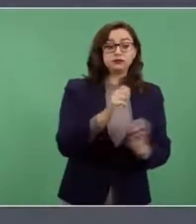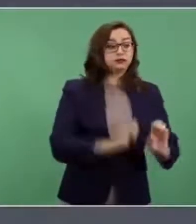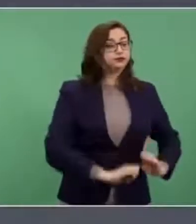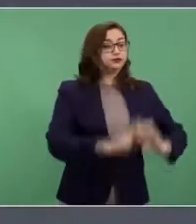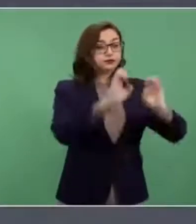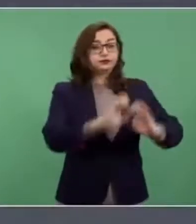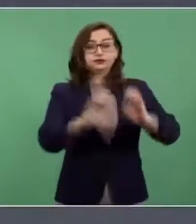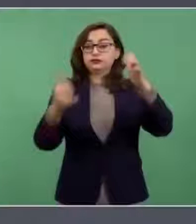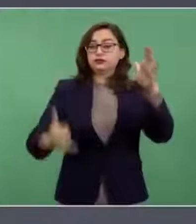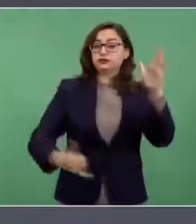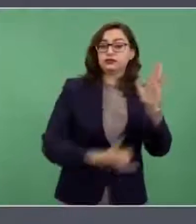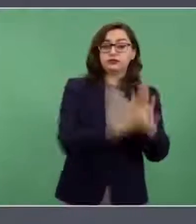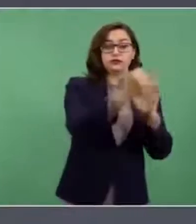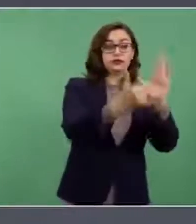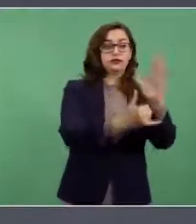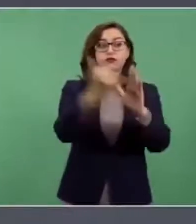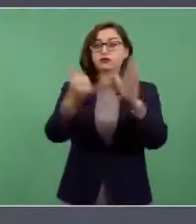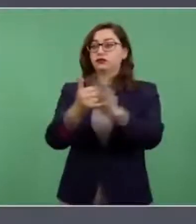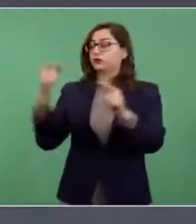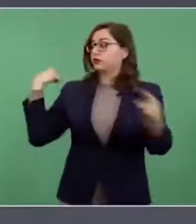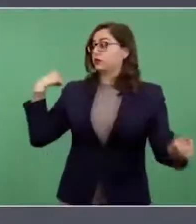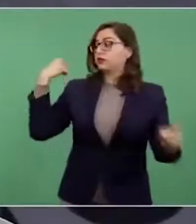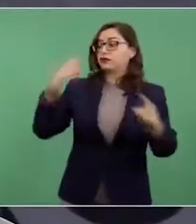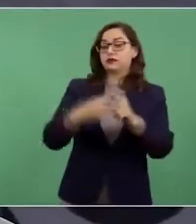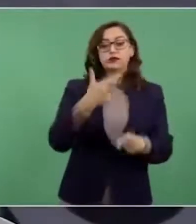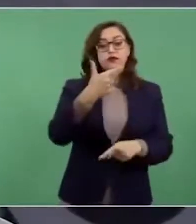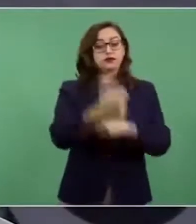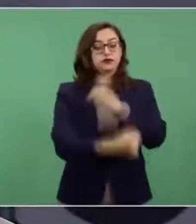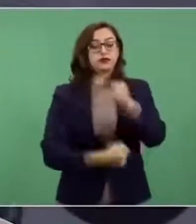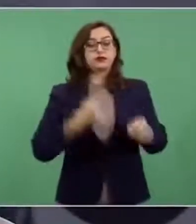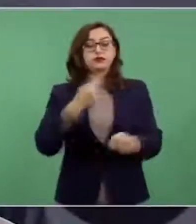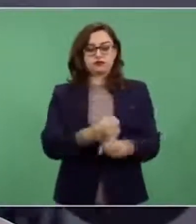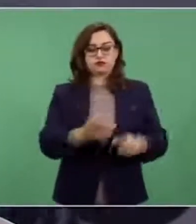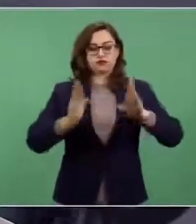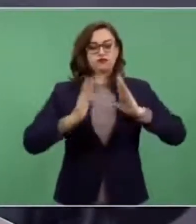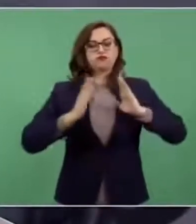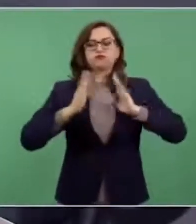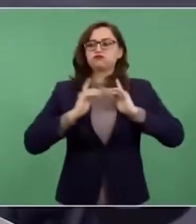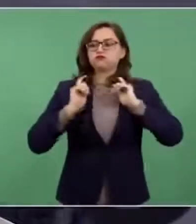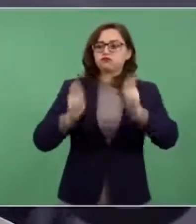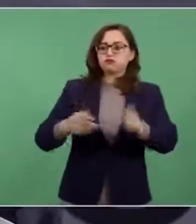en estos 3 años por los ingenieros militares.